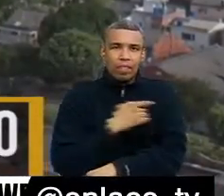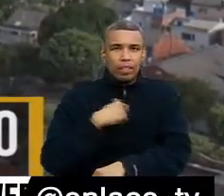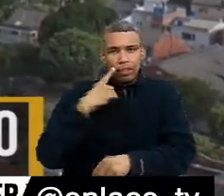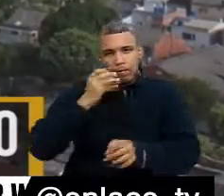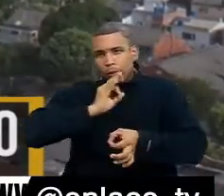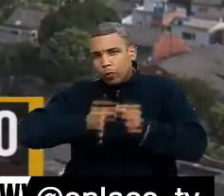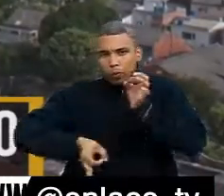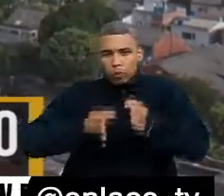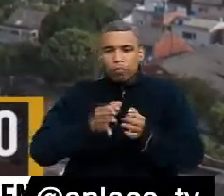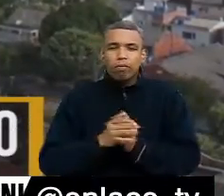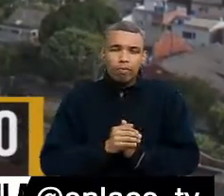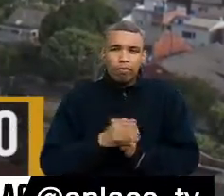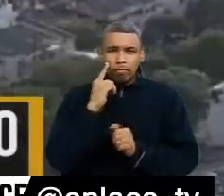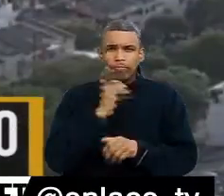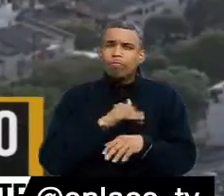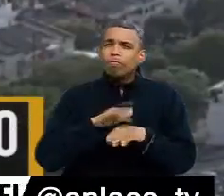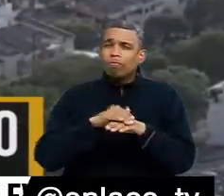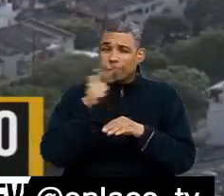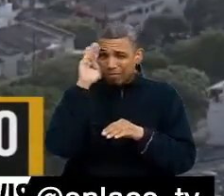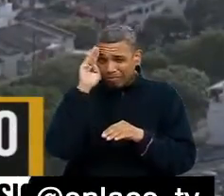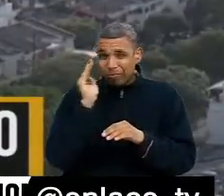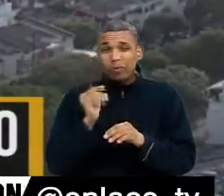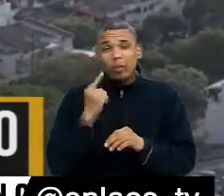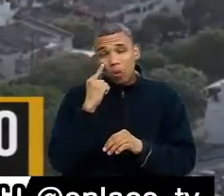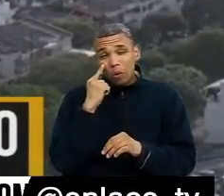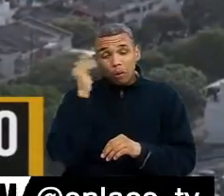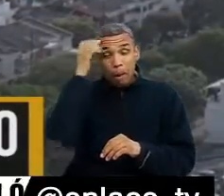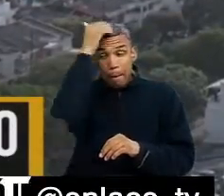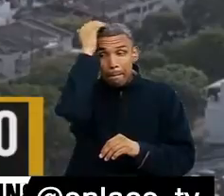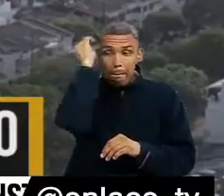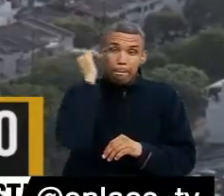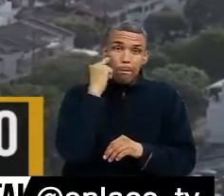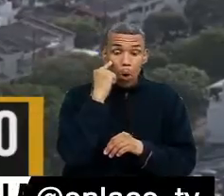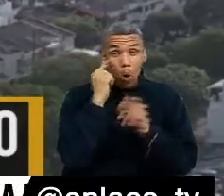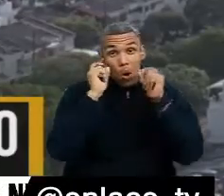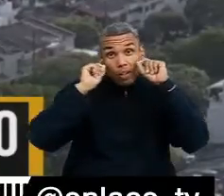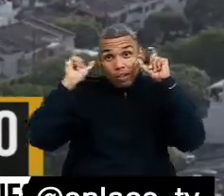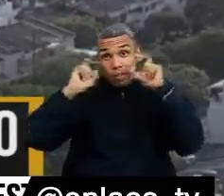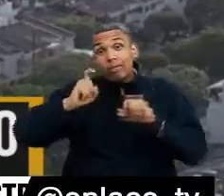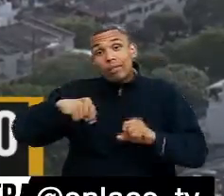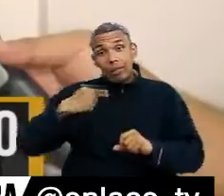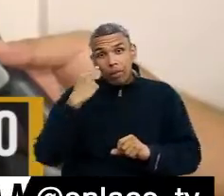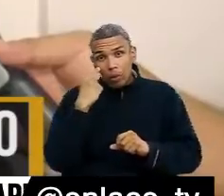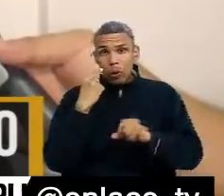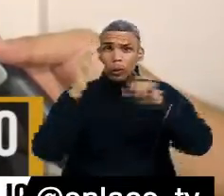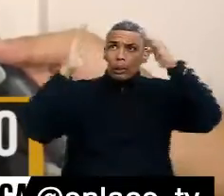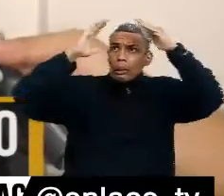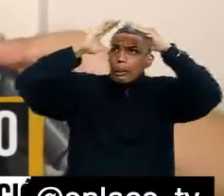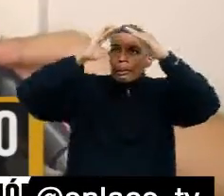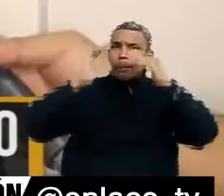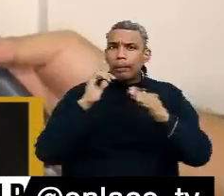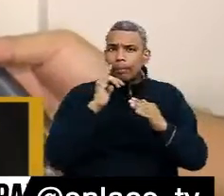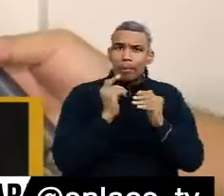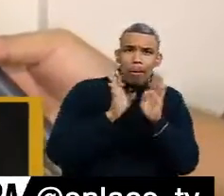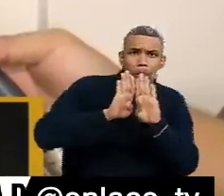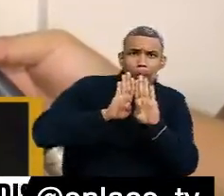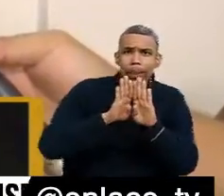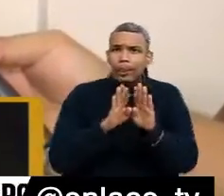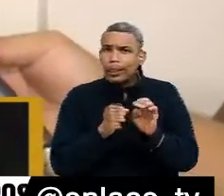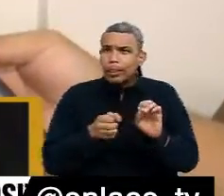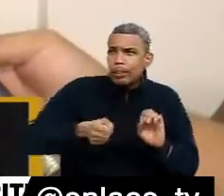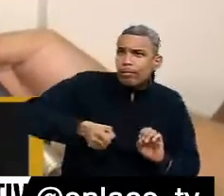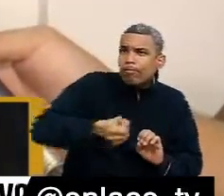autoridades reiteran la recomendación a la ciudadanía a no dar papaya y asegurar bien sus viviendas. Importante aquí decirle a las personas que